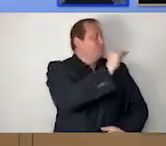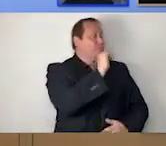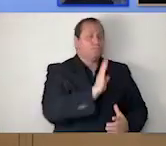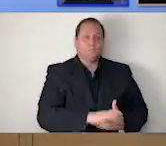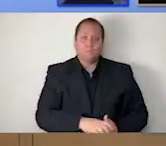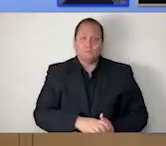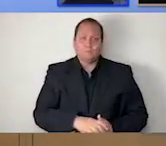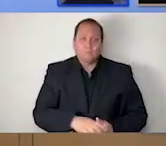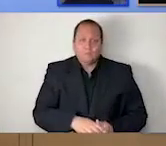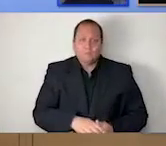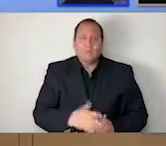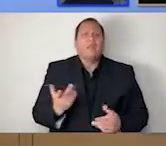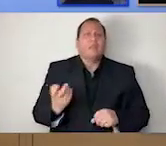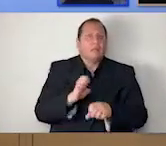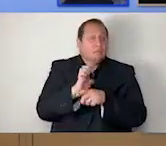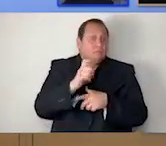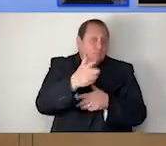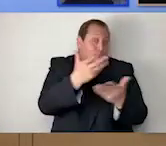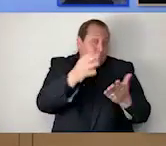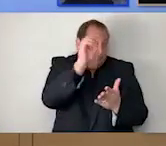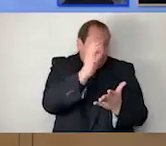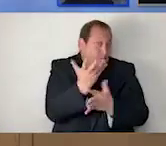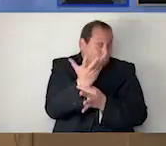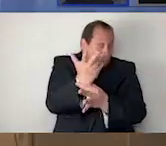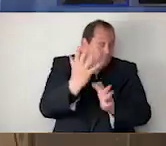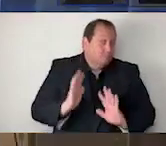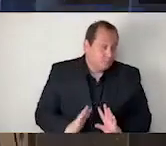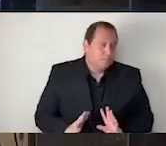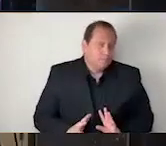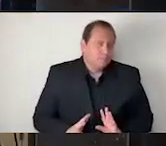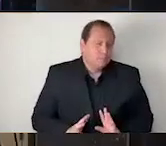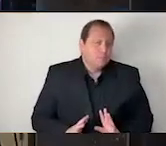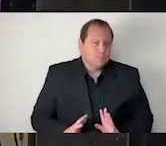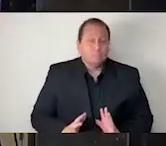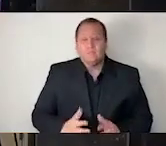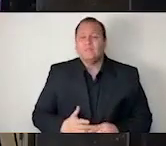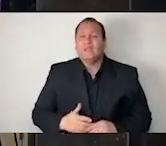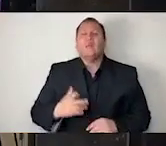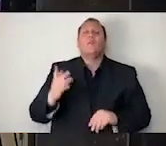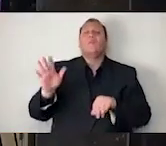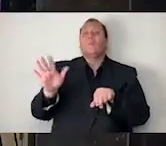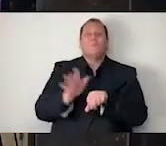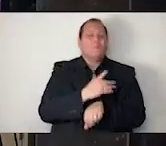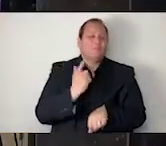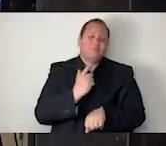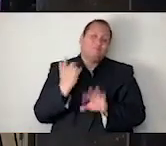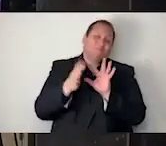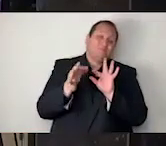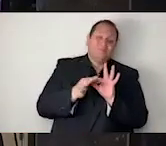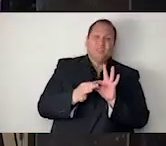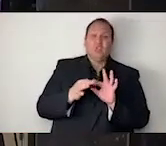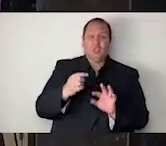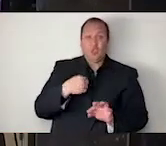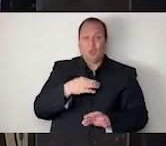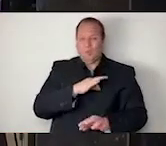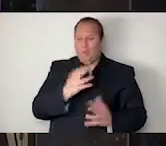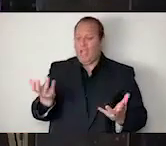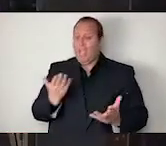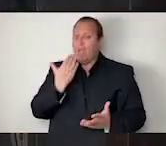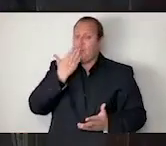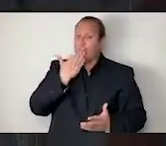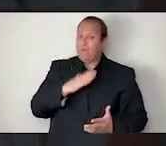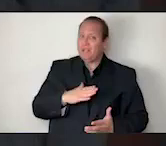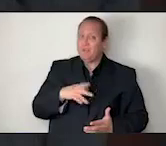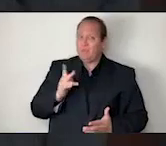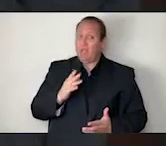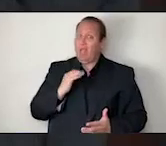eso se lo dejo yo a la opinión pública porque dice un dicho no puede ser puerco pero no también trompudo que